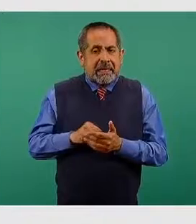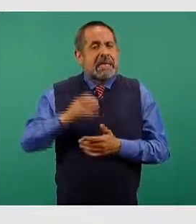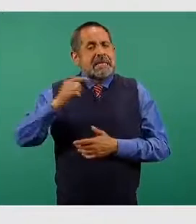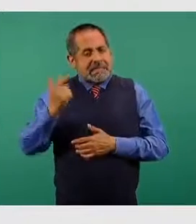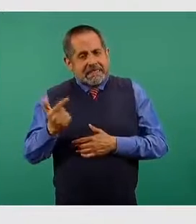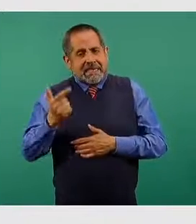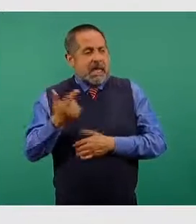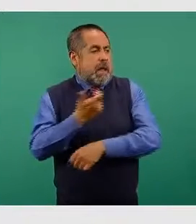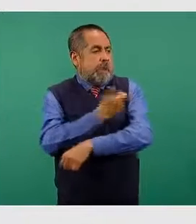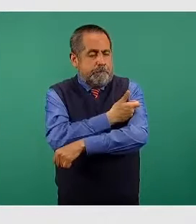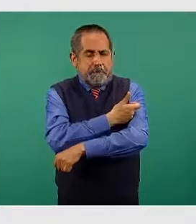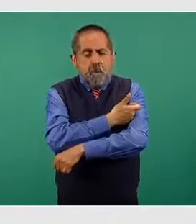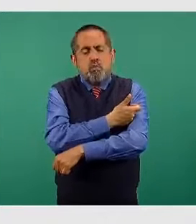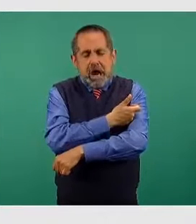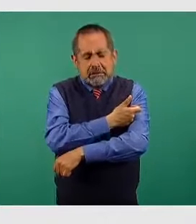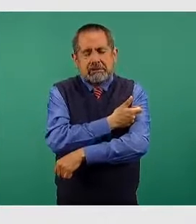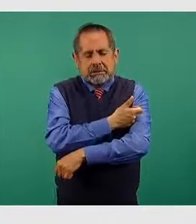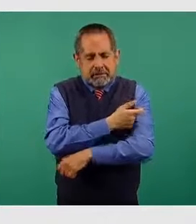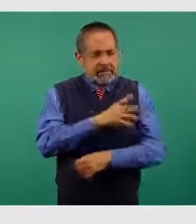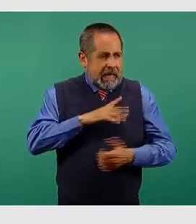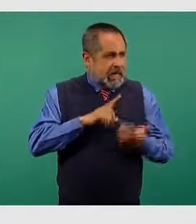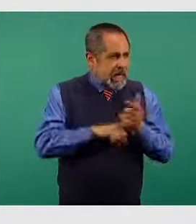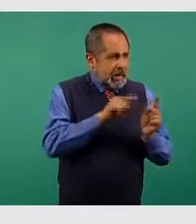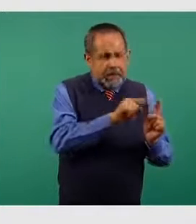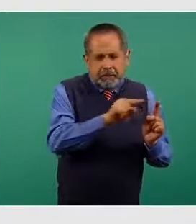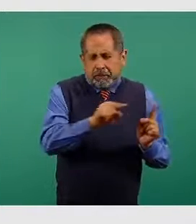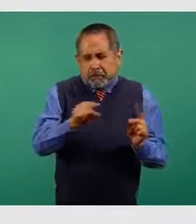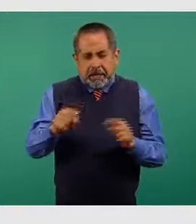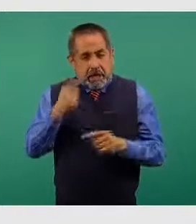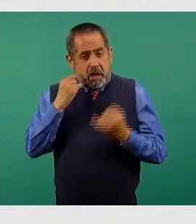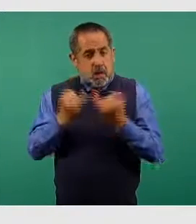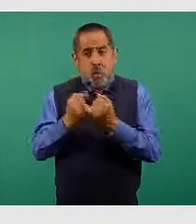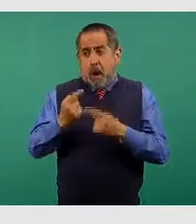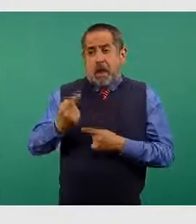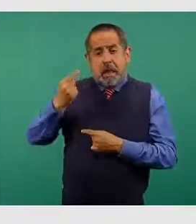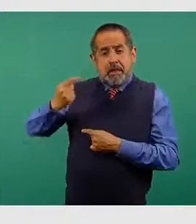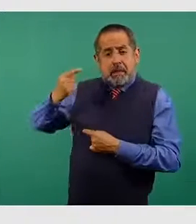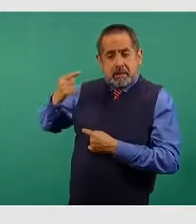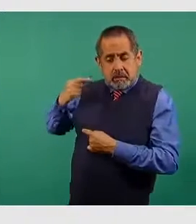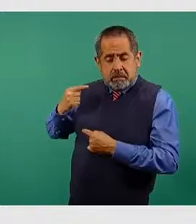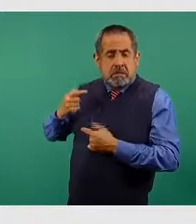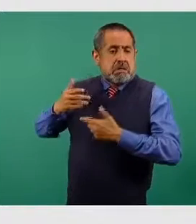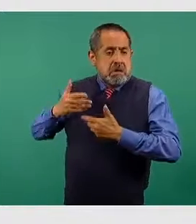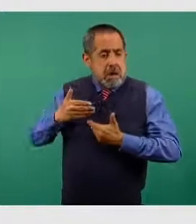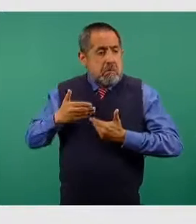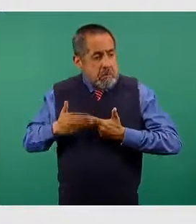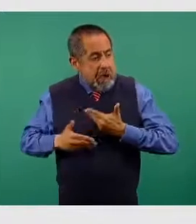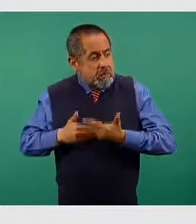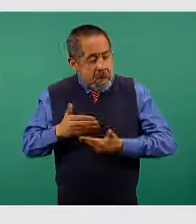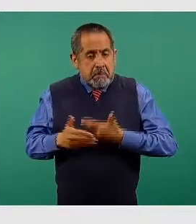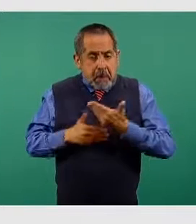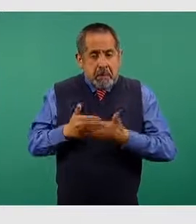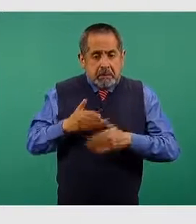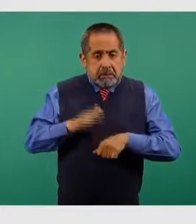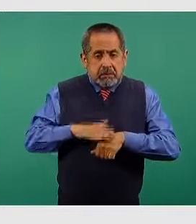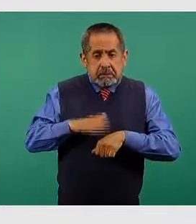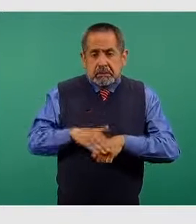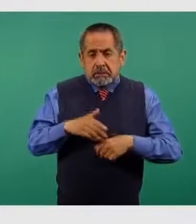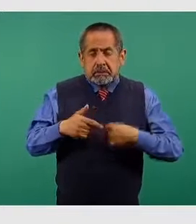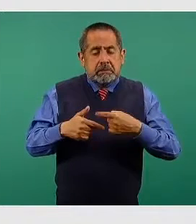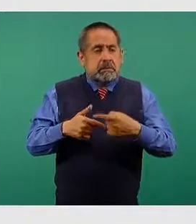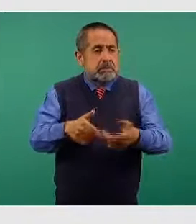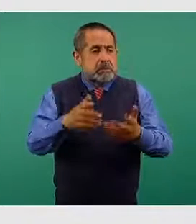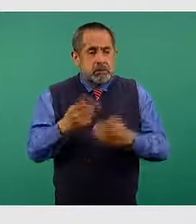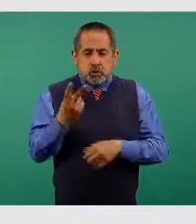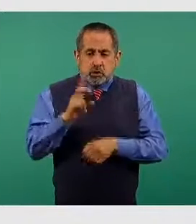49.007 vacunas, como lo hemos visto en días anteriores. En la medida que vamos avanzando en los siguientes